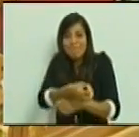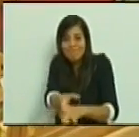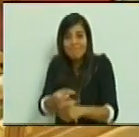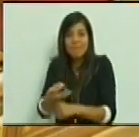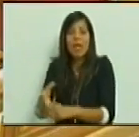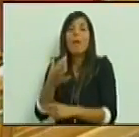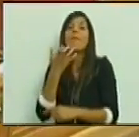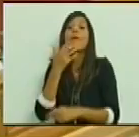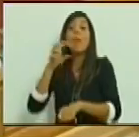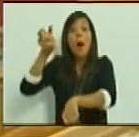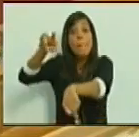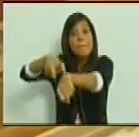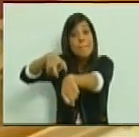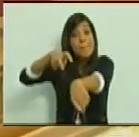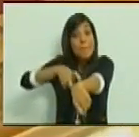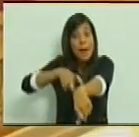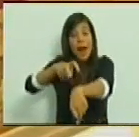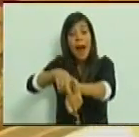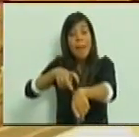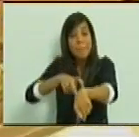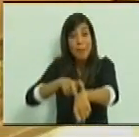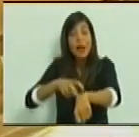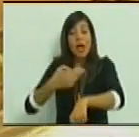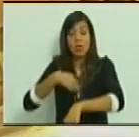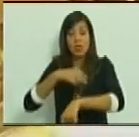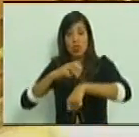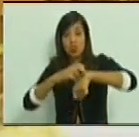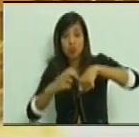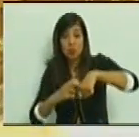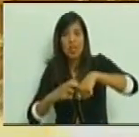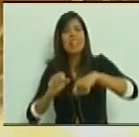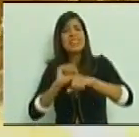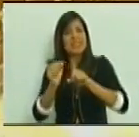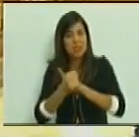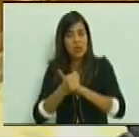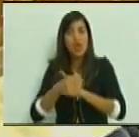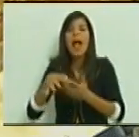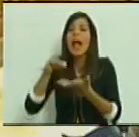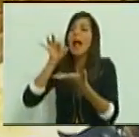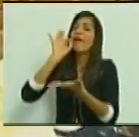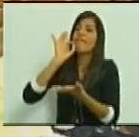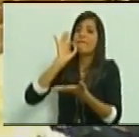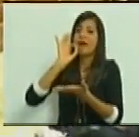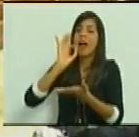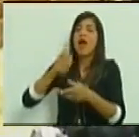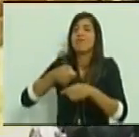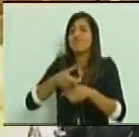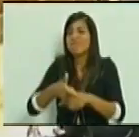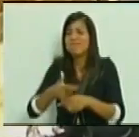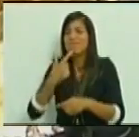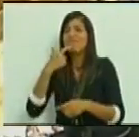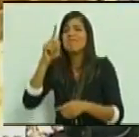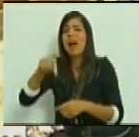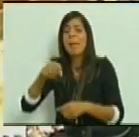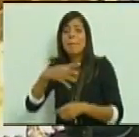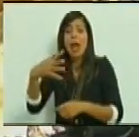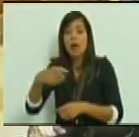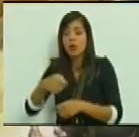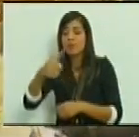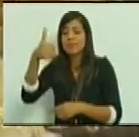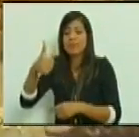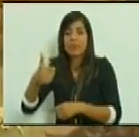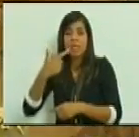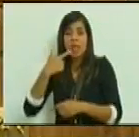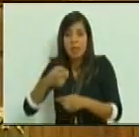de la papa, repito, que es un caso emblemático para nosotros, el caso del café y el arroz, que son casos emblemáticos donde no requerimos importación